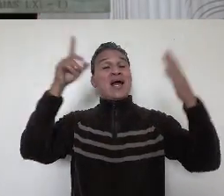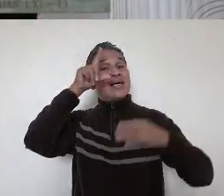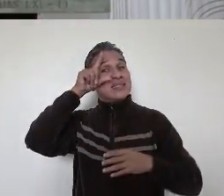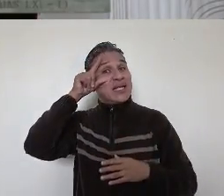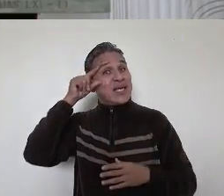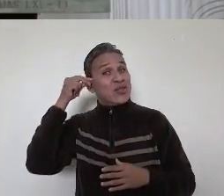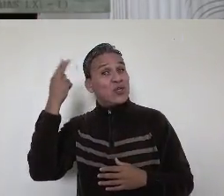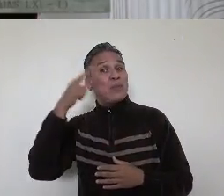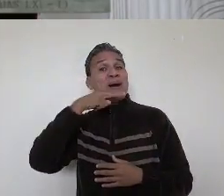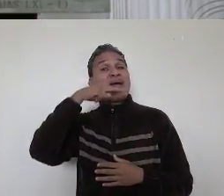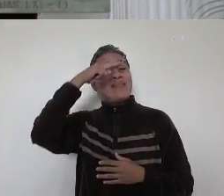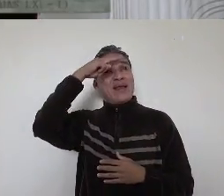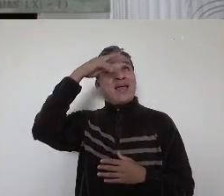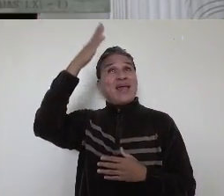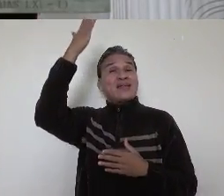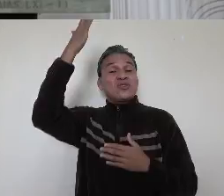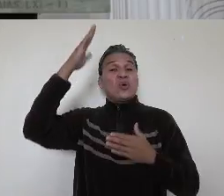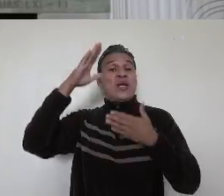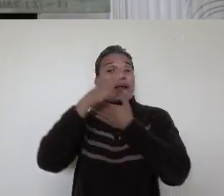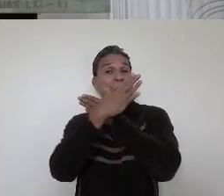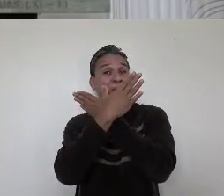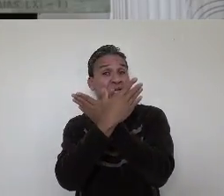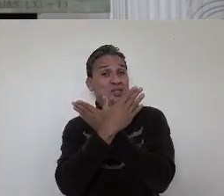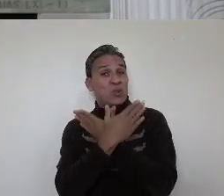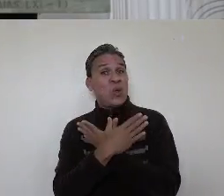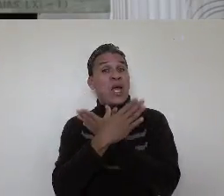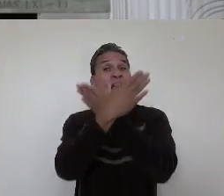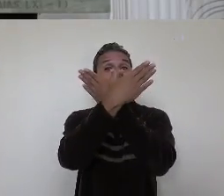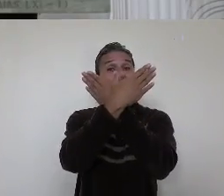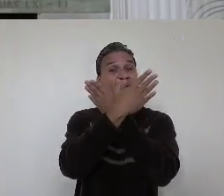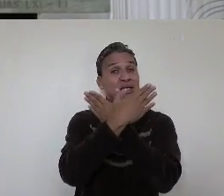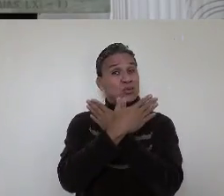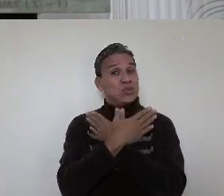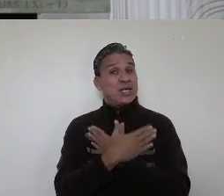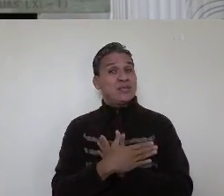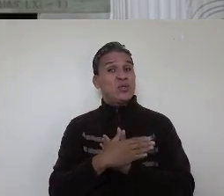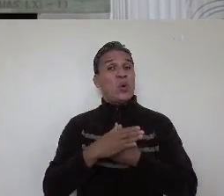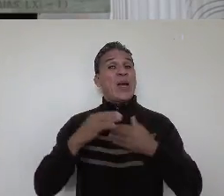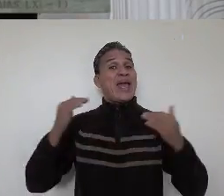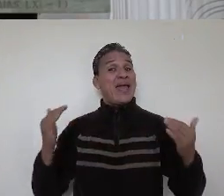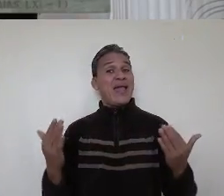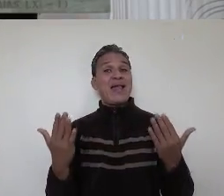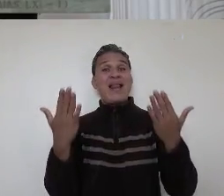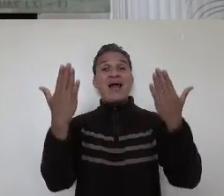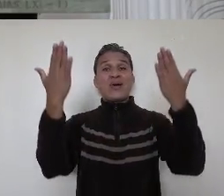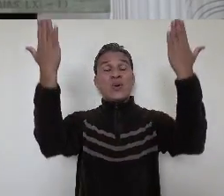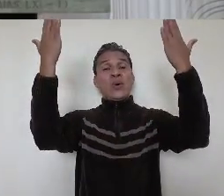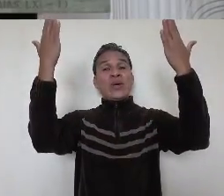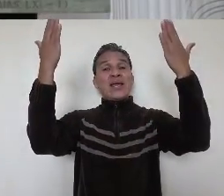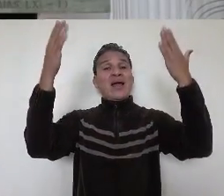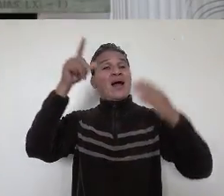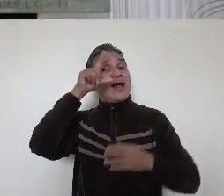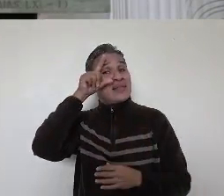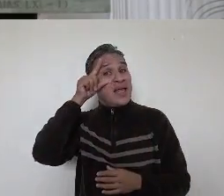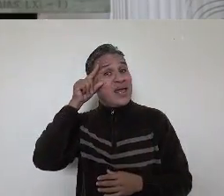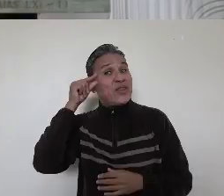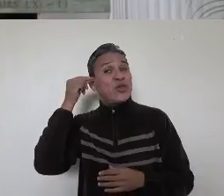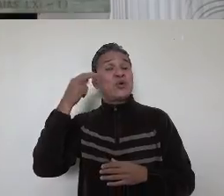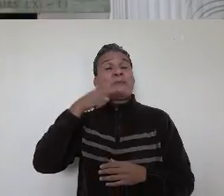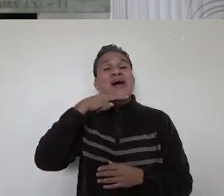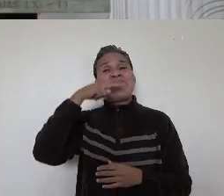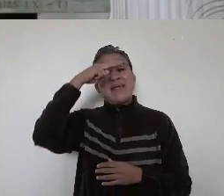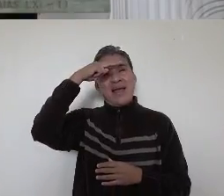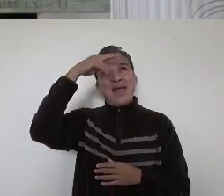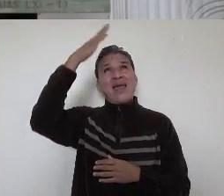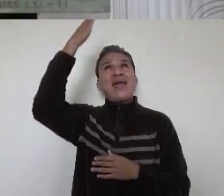gloria de Dios Padre, con el Espíritu, Espíritu Santo, en la gloria de